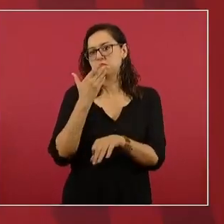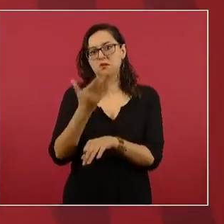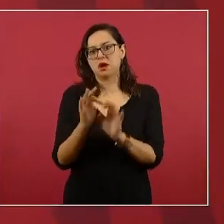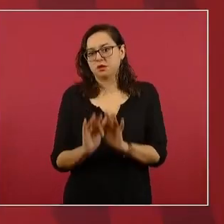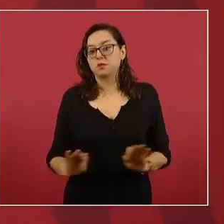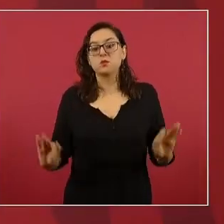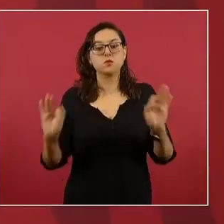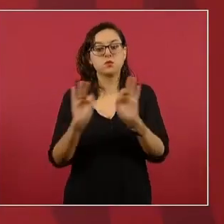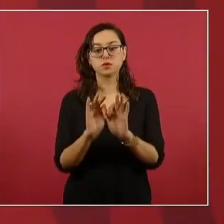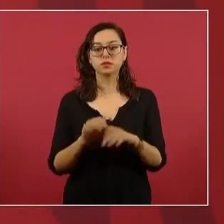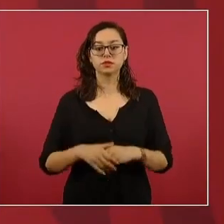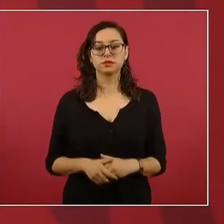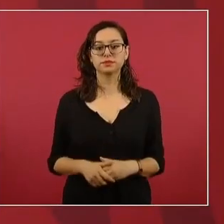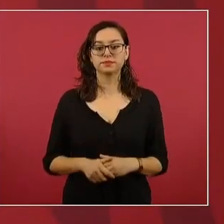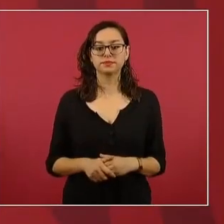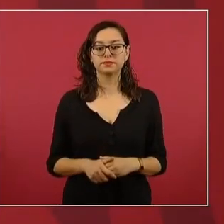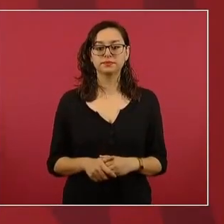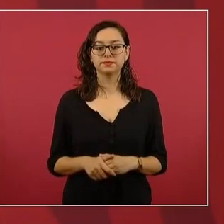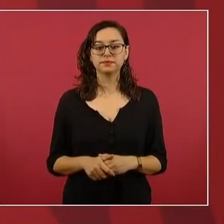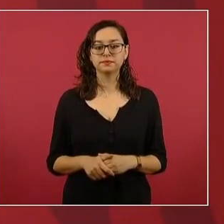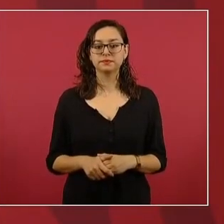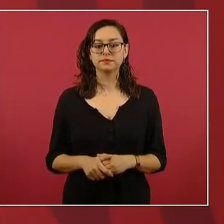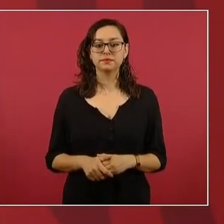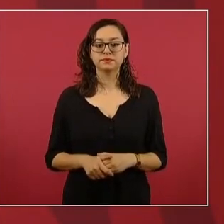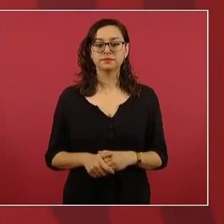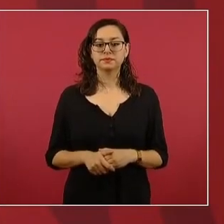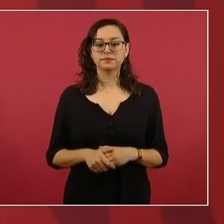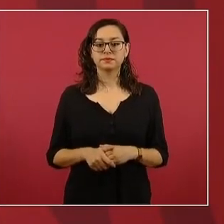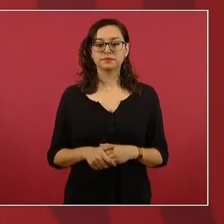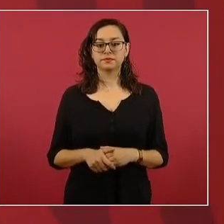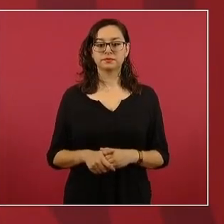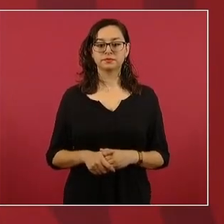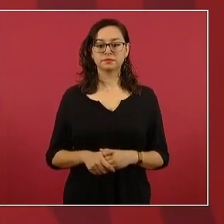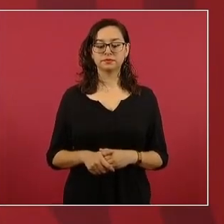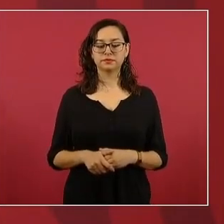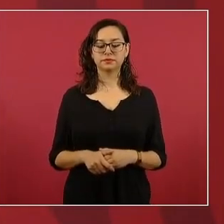Ayer una compañera habló